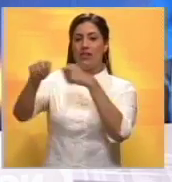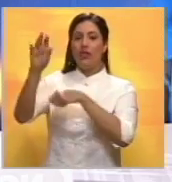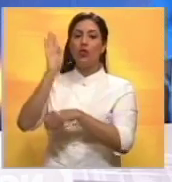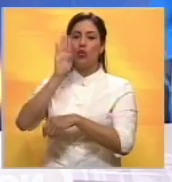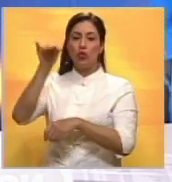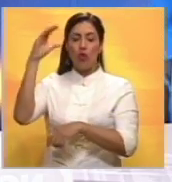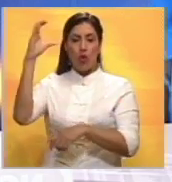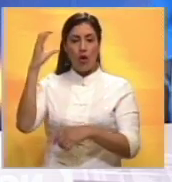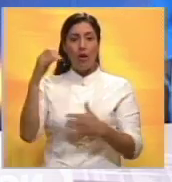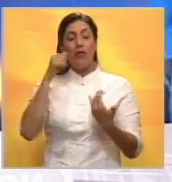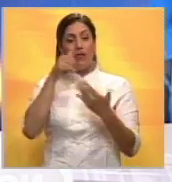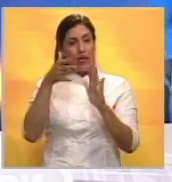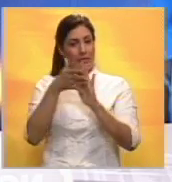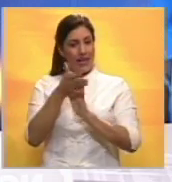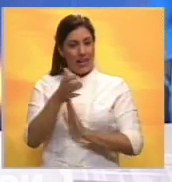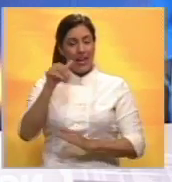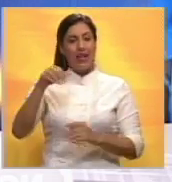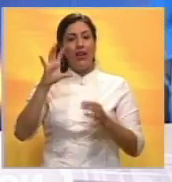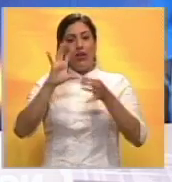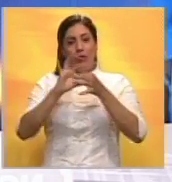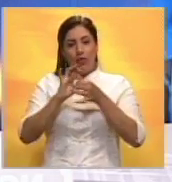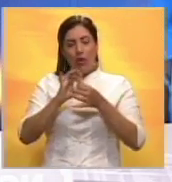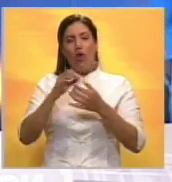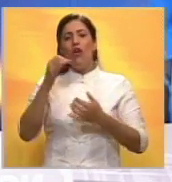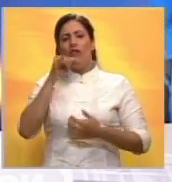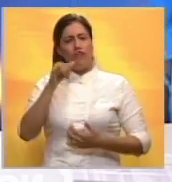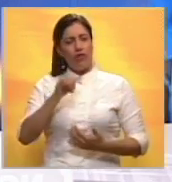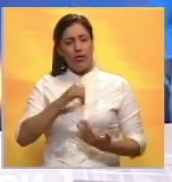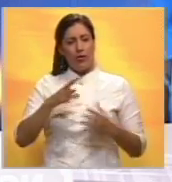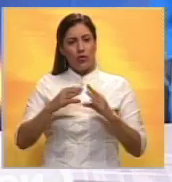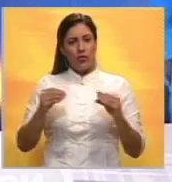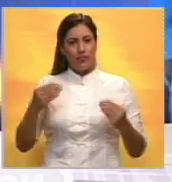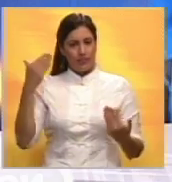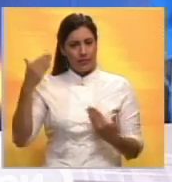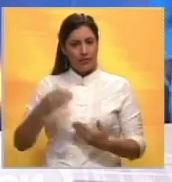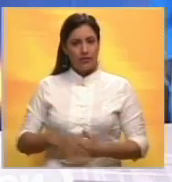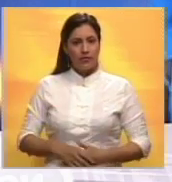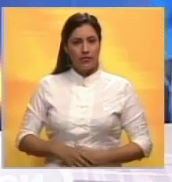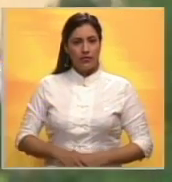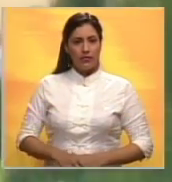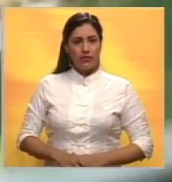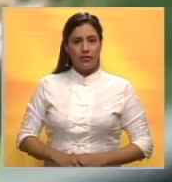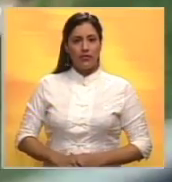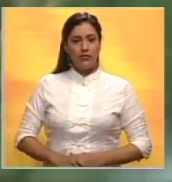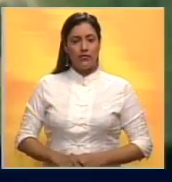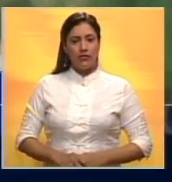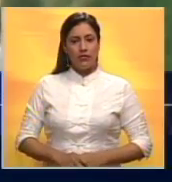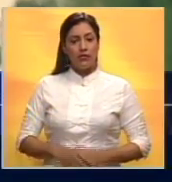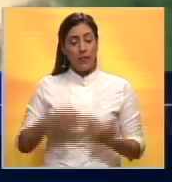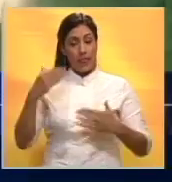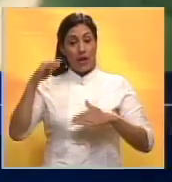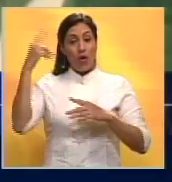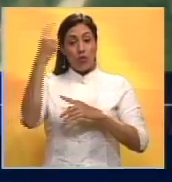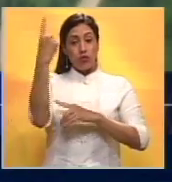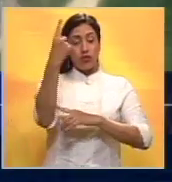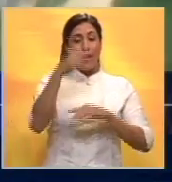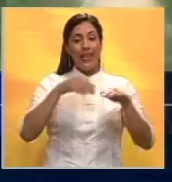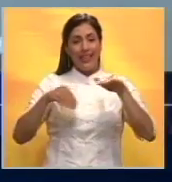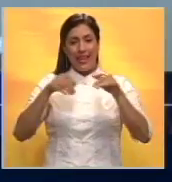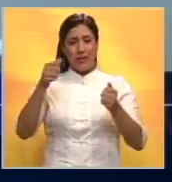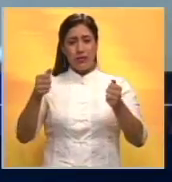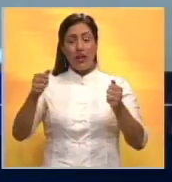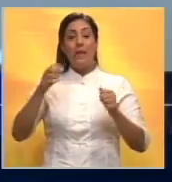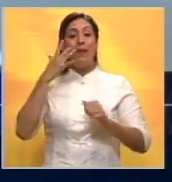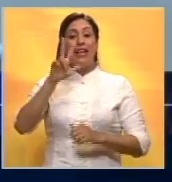César Chaparro Pinzón de nuestro canal Aliado caracol nos trae el reporte adelante por aire y tierra al menos